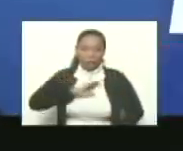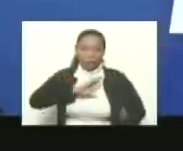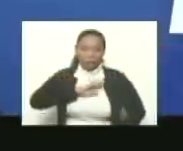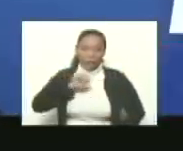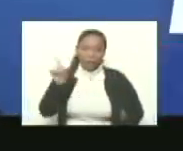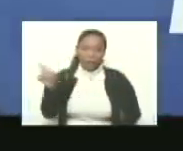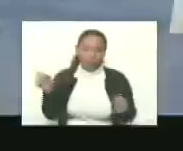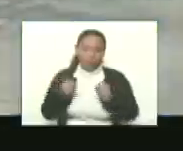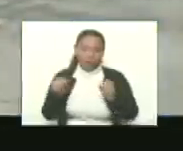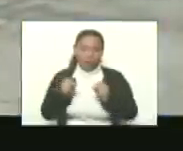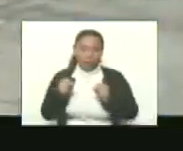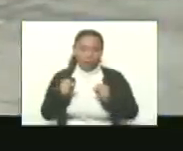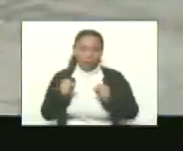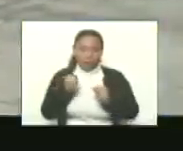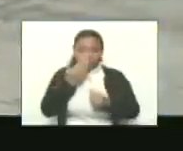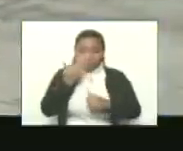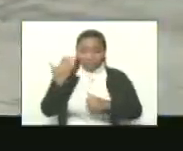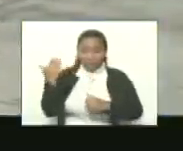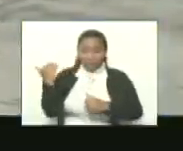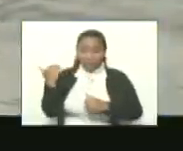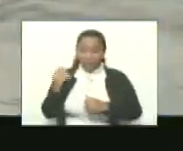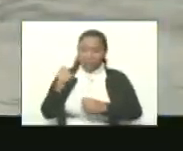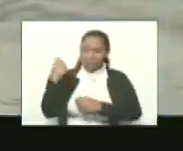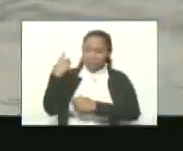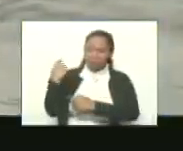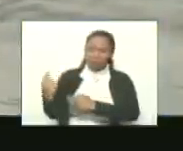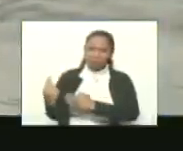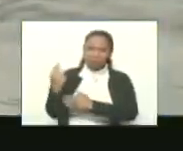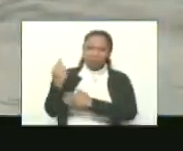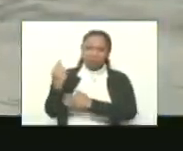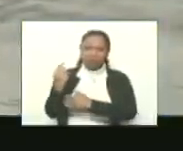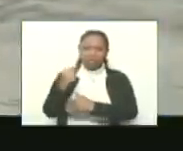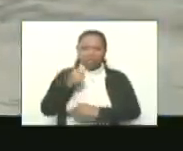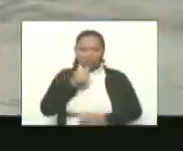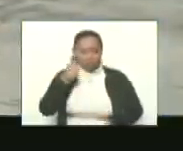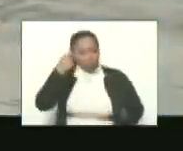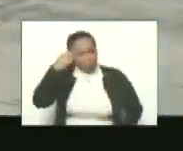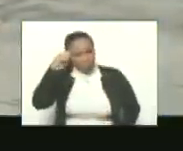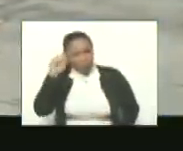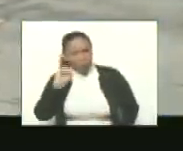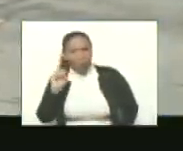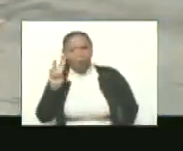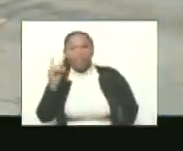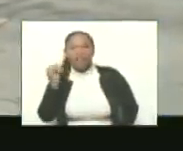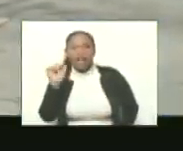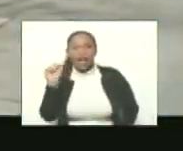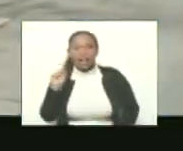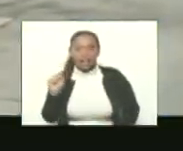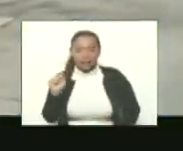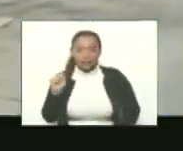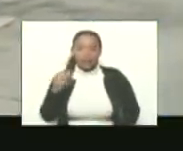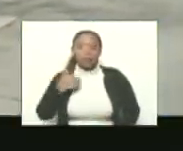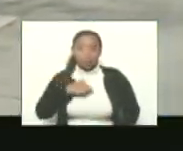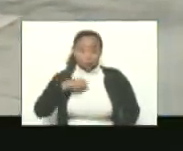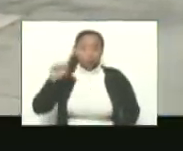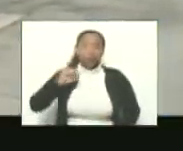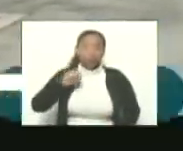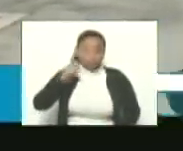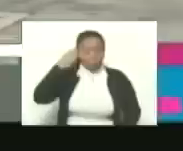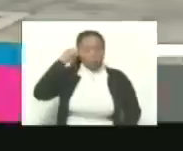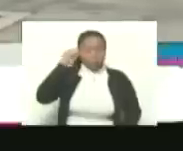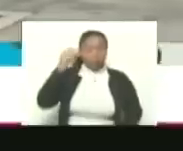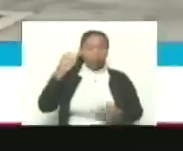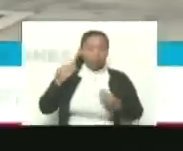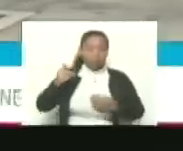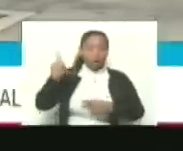Y hace ya unos días usted preguntó, ¿quién se acuerda de Viasa? Bueno, nosotros nos acordamos mucho de Viasa en aquella